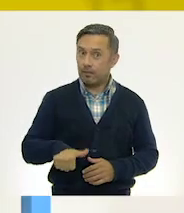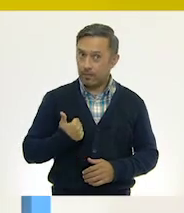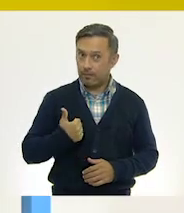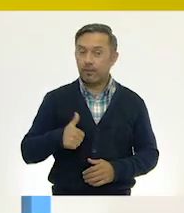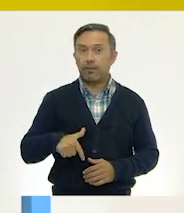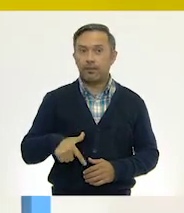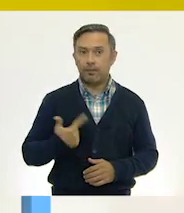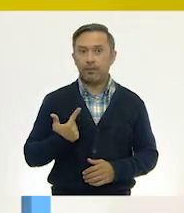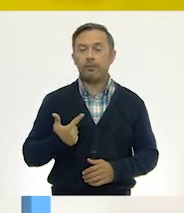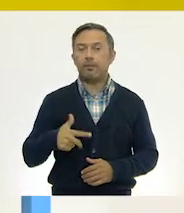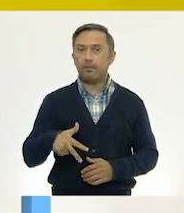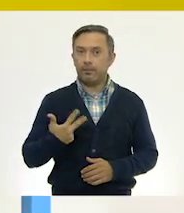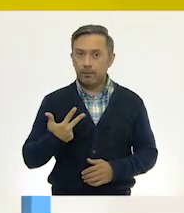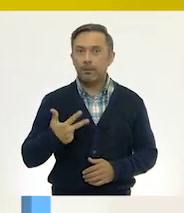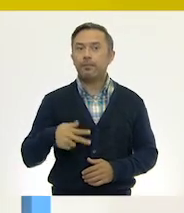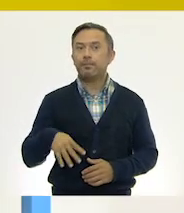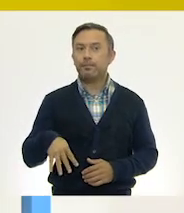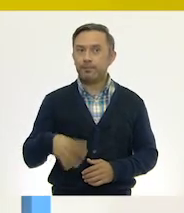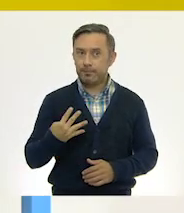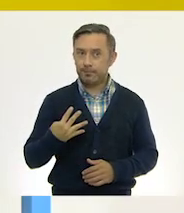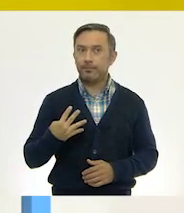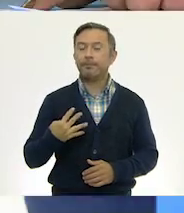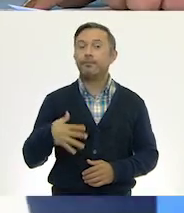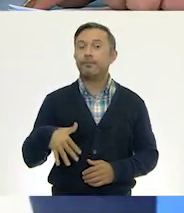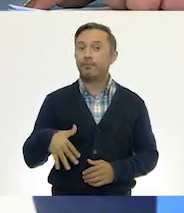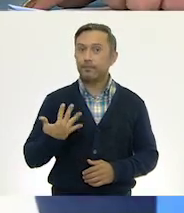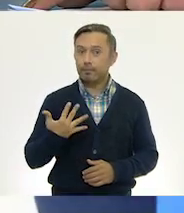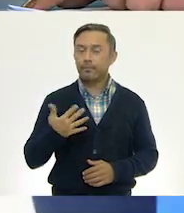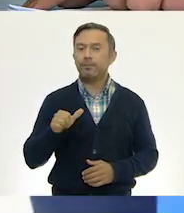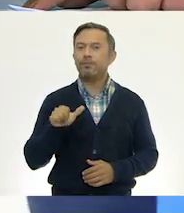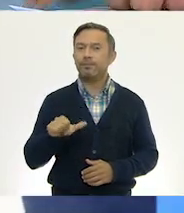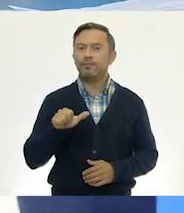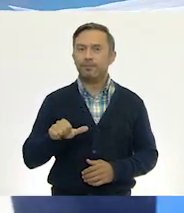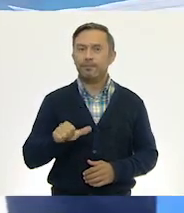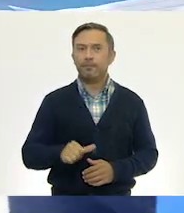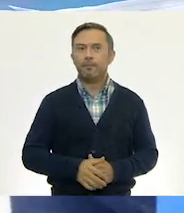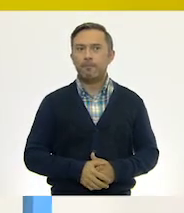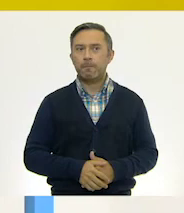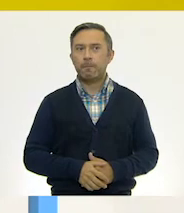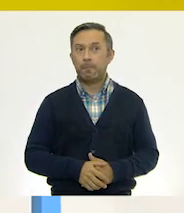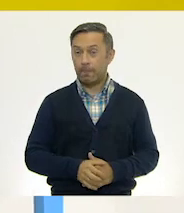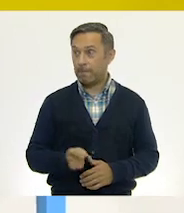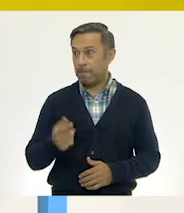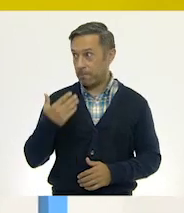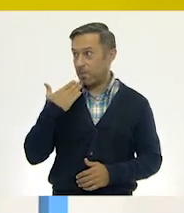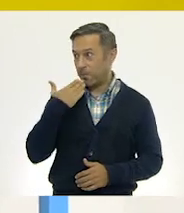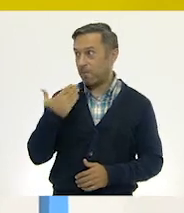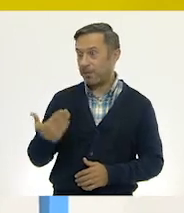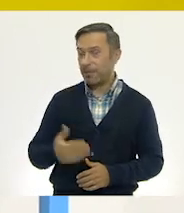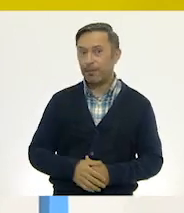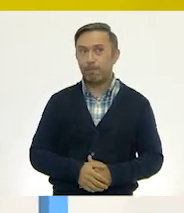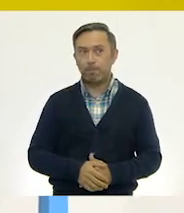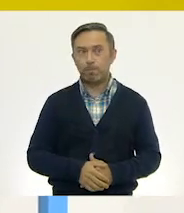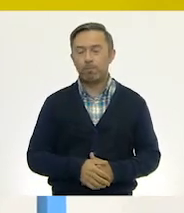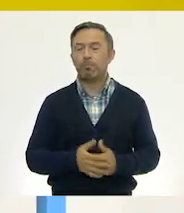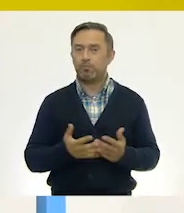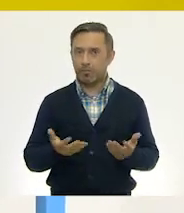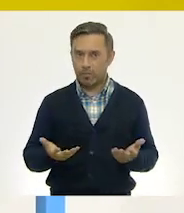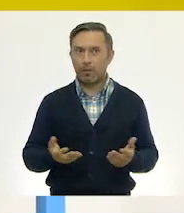11, 12, 13, 14, 15 y 16. Muy ¿Tenemos bien. ¿Tenemos 16? Uh-huh.